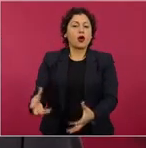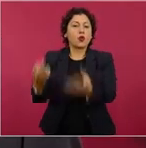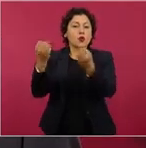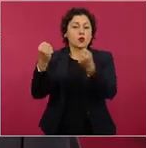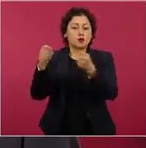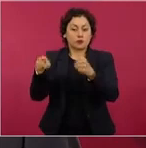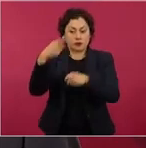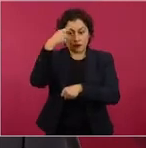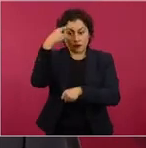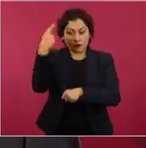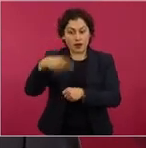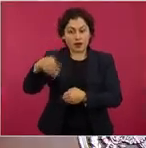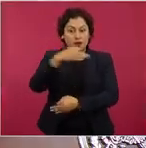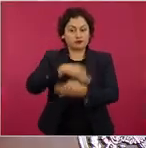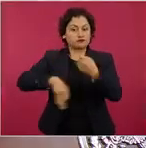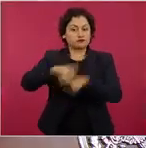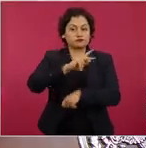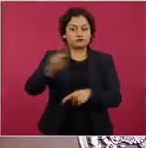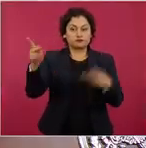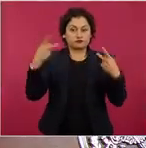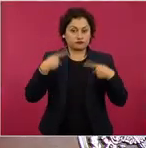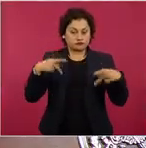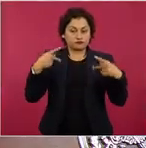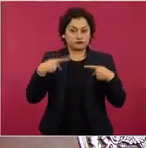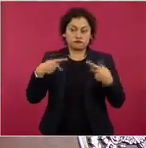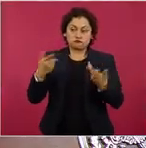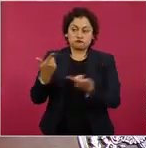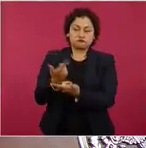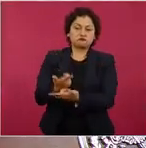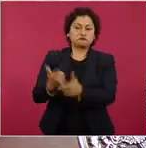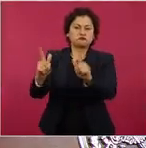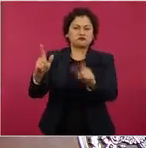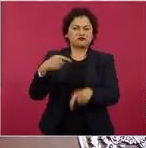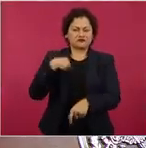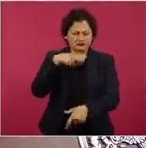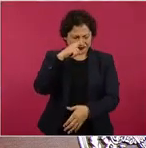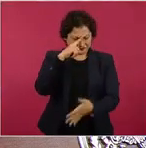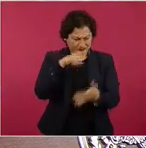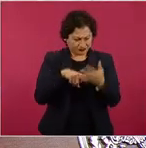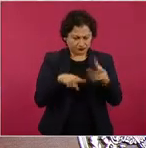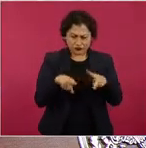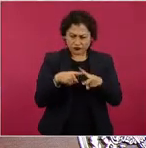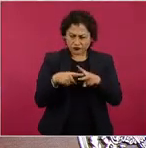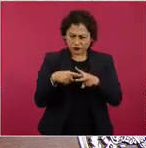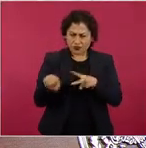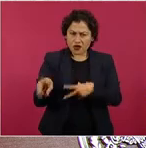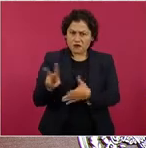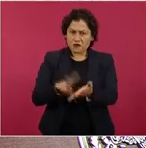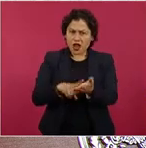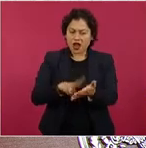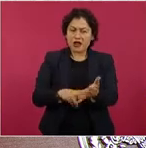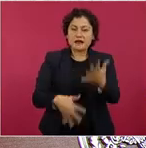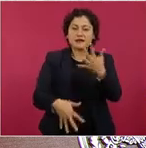todo ese terreno. Creo que está valuado como en 15 mil millones de pesos.